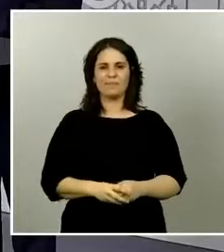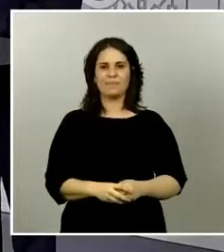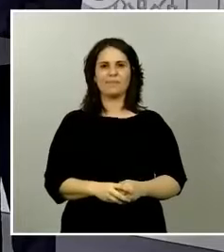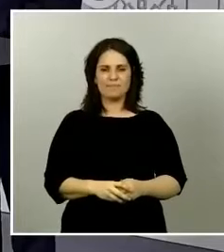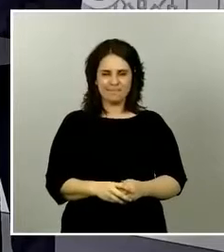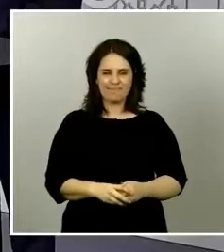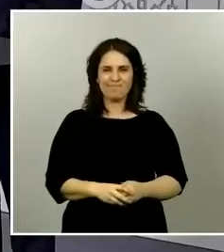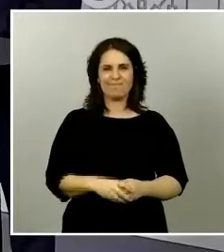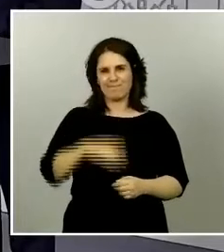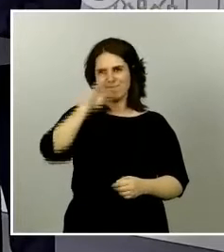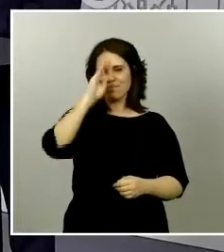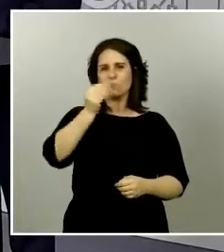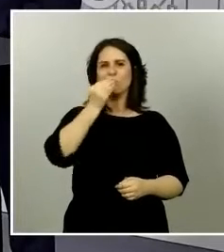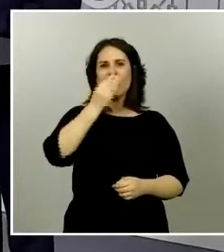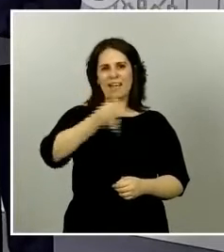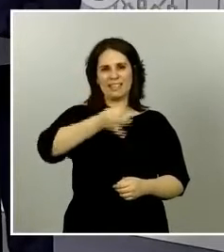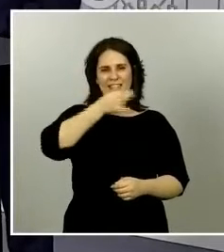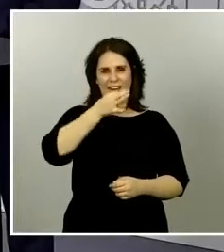Adelante.